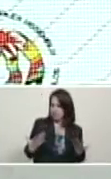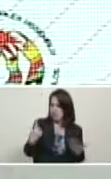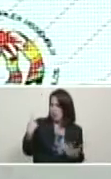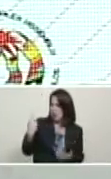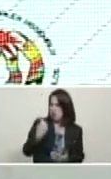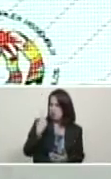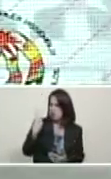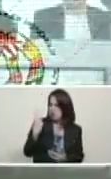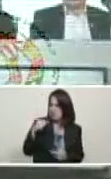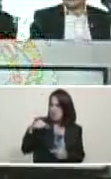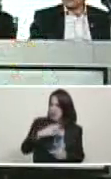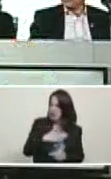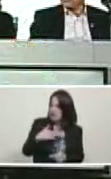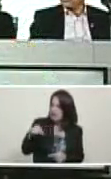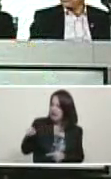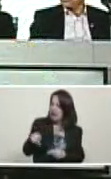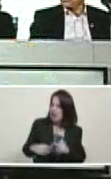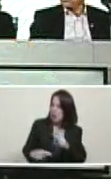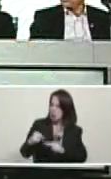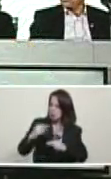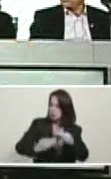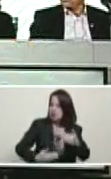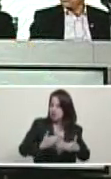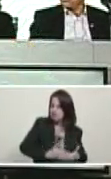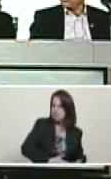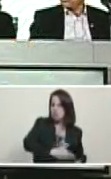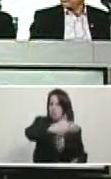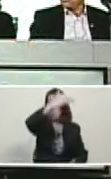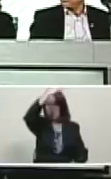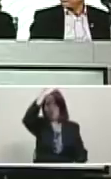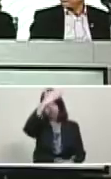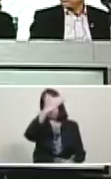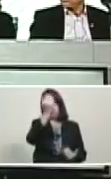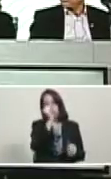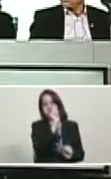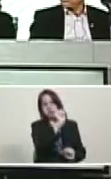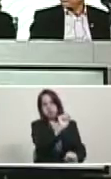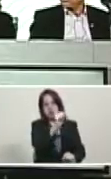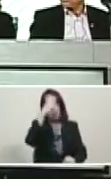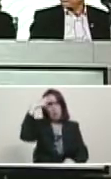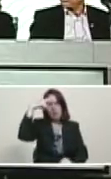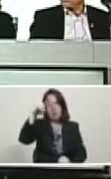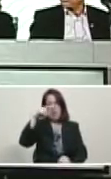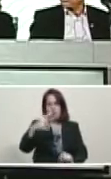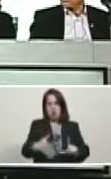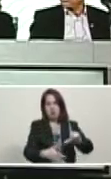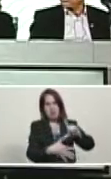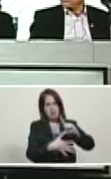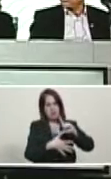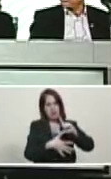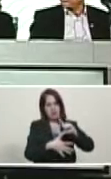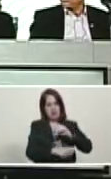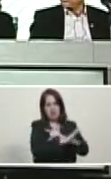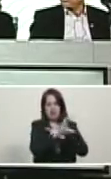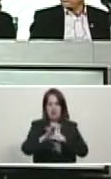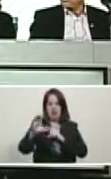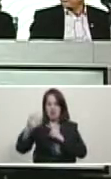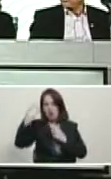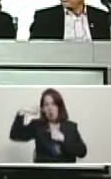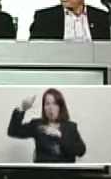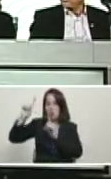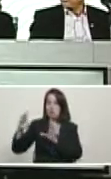idea de construir un muro que separe méxico américa latina y el caribe de los eeuu